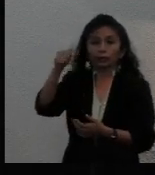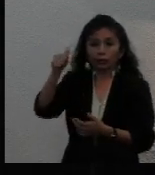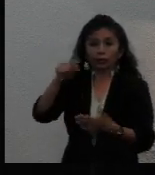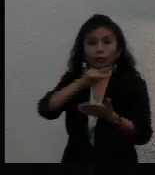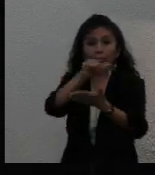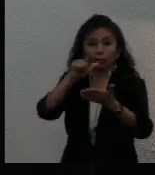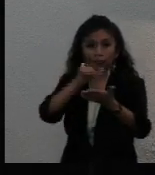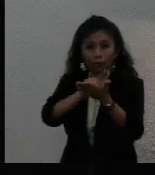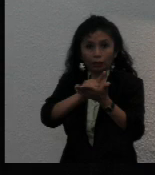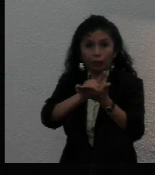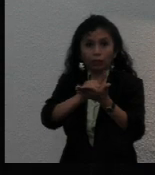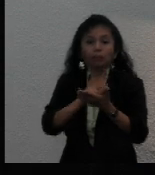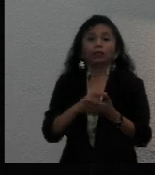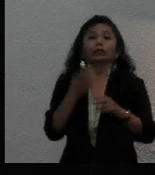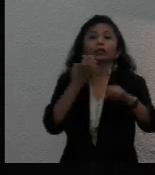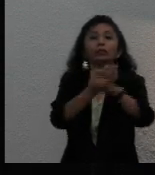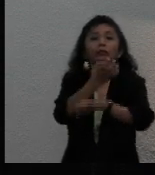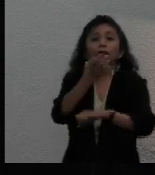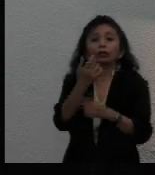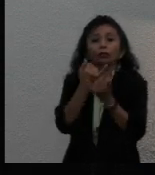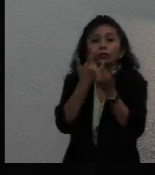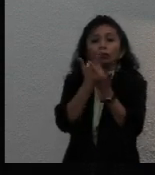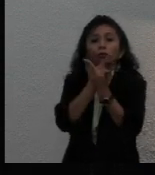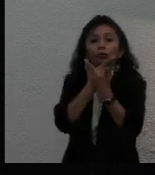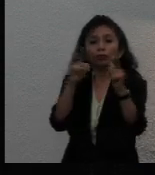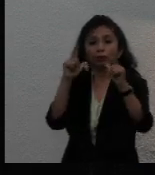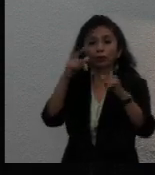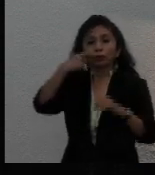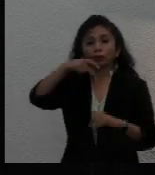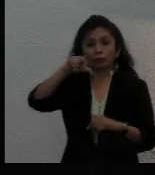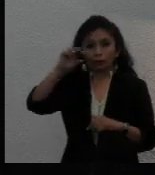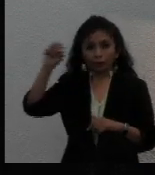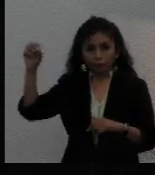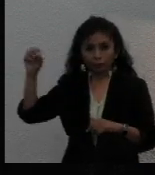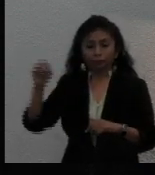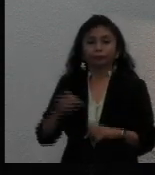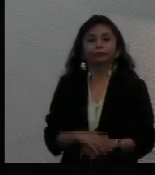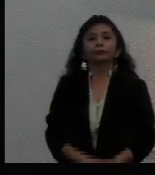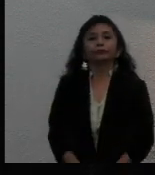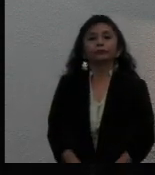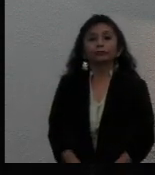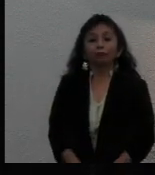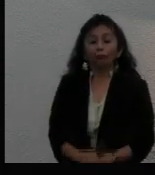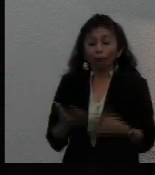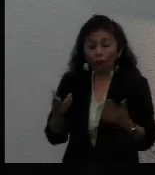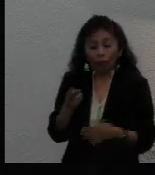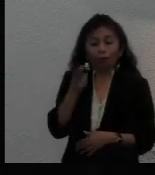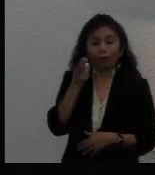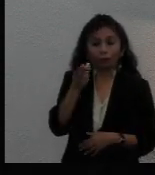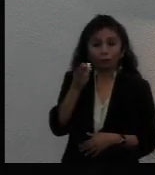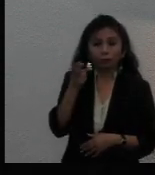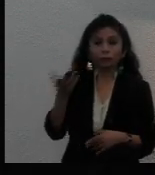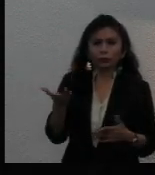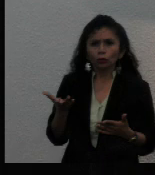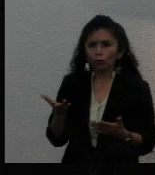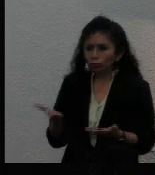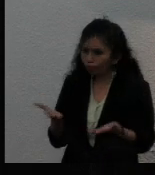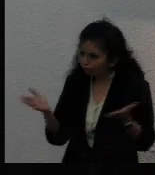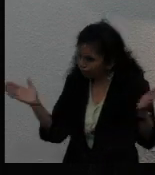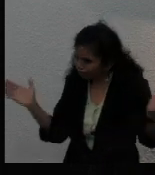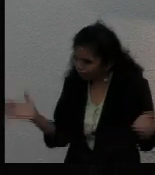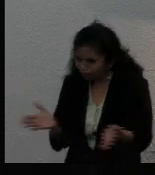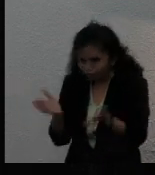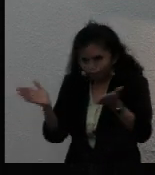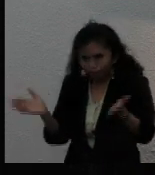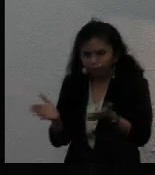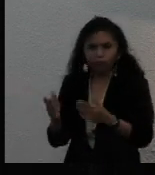Constitución Política del Estado Libre y Soberano de Quintana Roo. En este sentido, aplaudo la cabal